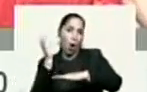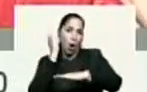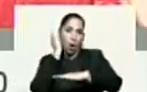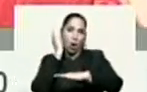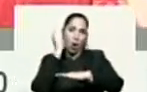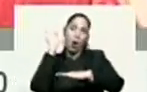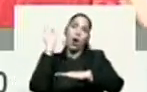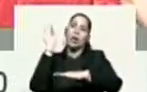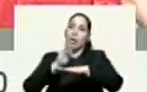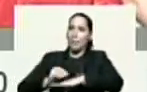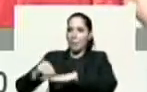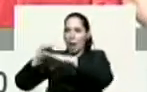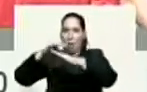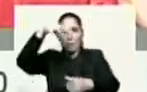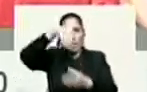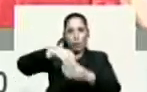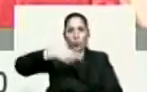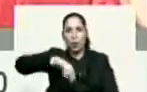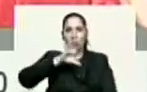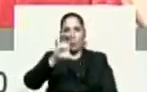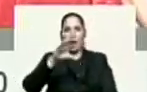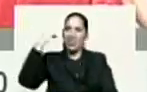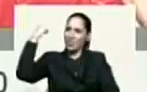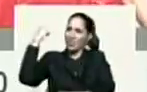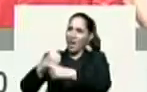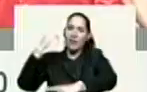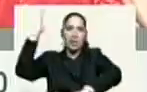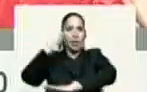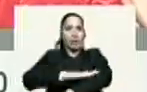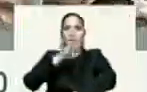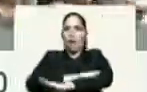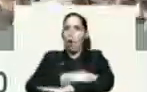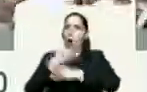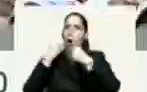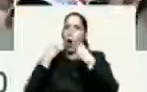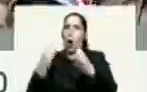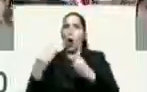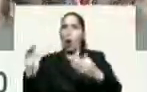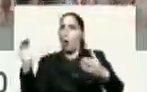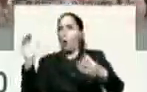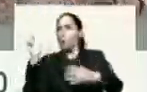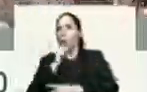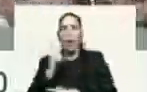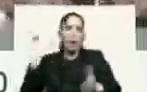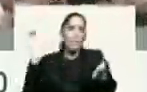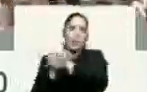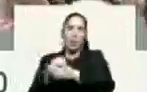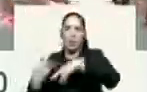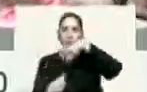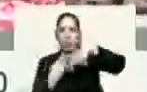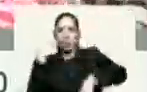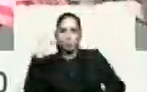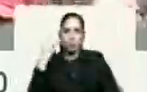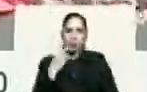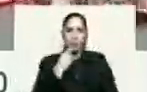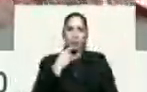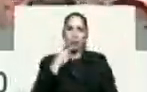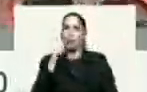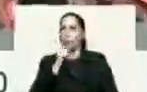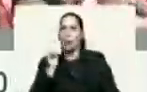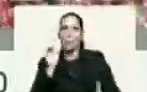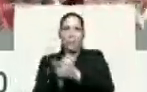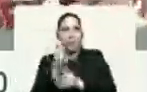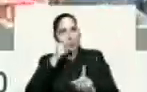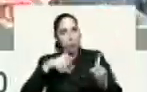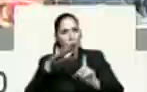la invasión de nuestra patria debe ser tratado como enemigo de la revolución bolivariana, como enemigo del pueblo,